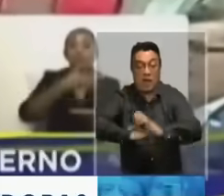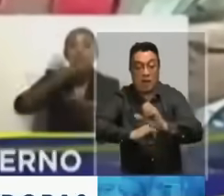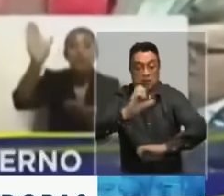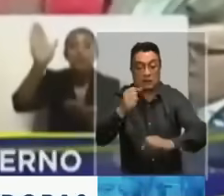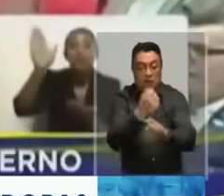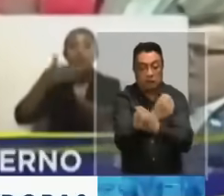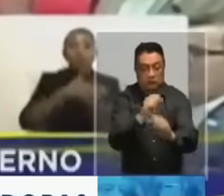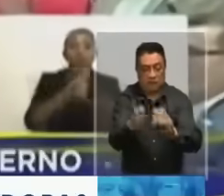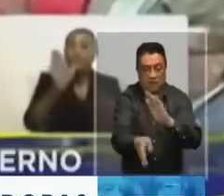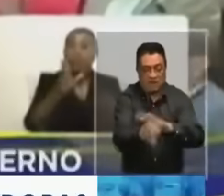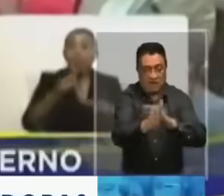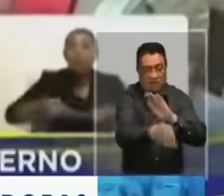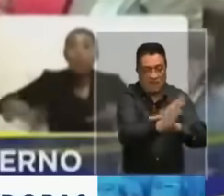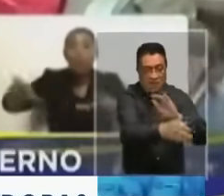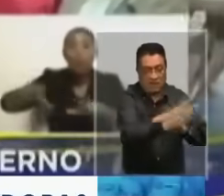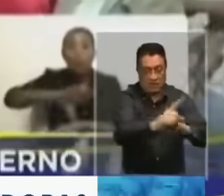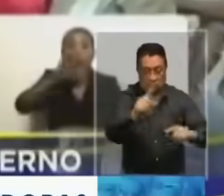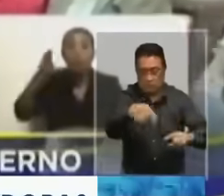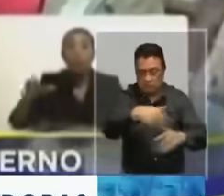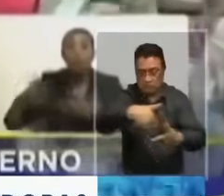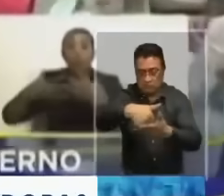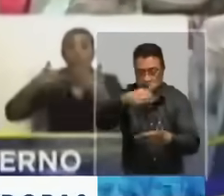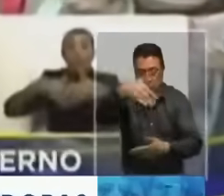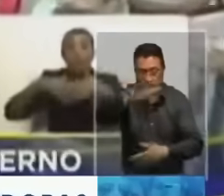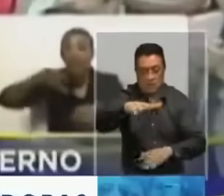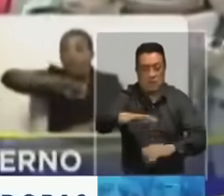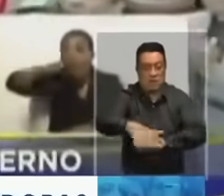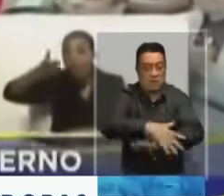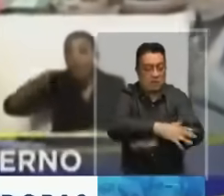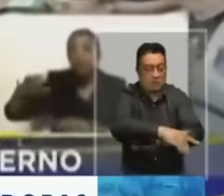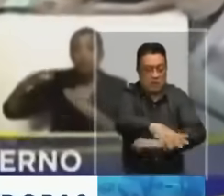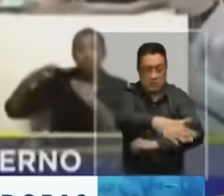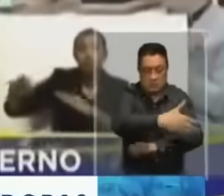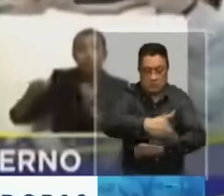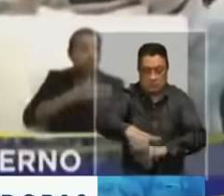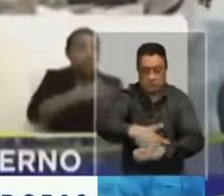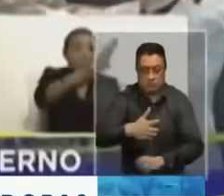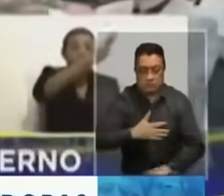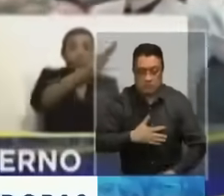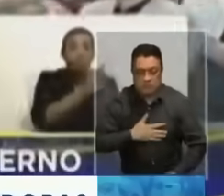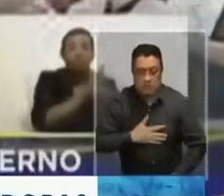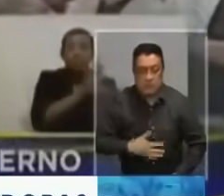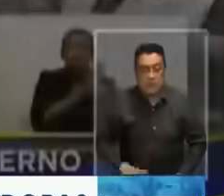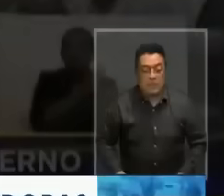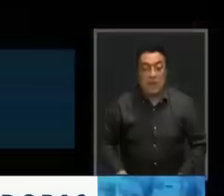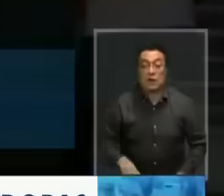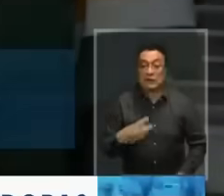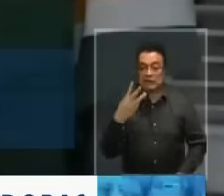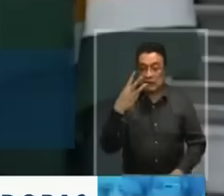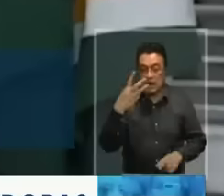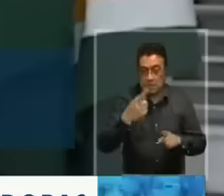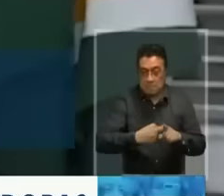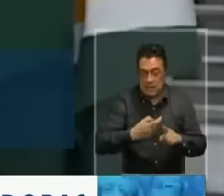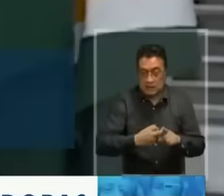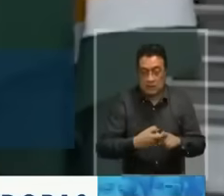retiren de esas operaciones en el mar por delimitar TR